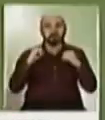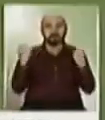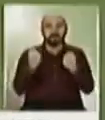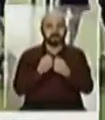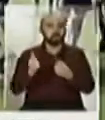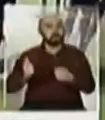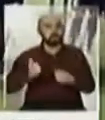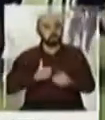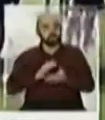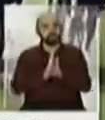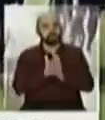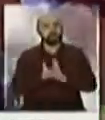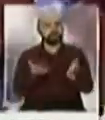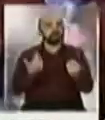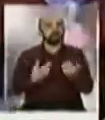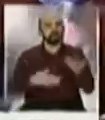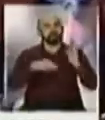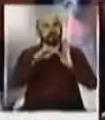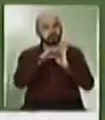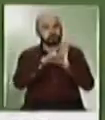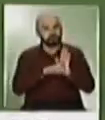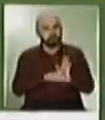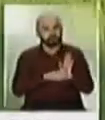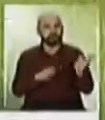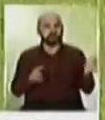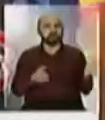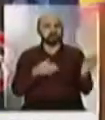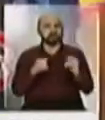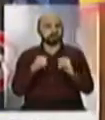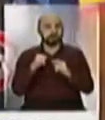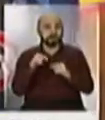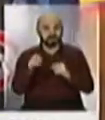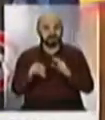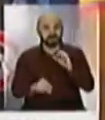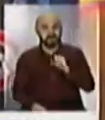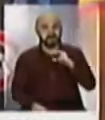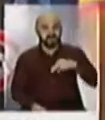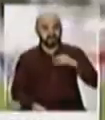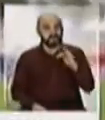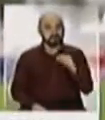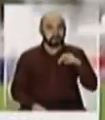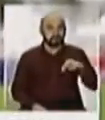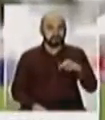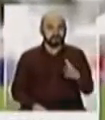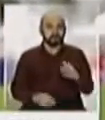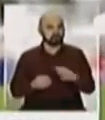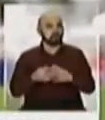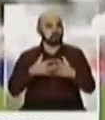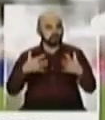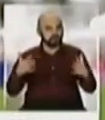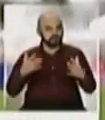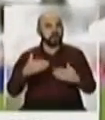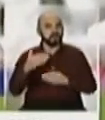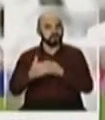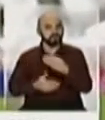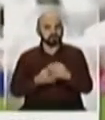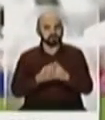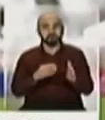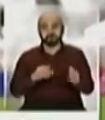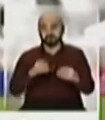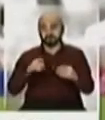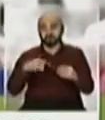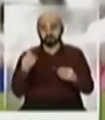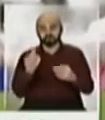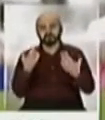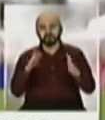con lo necesario para el protocolo de competencia. Para eso, la NFP dio un paso grande. Nosotros ya derivamos los estadios en los